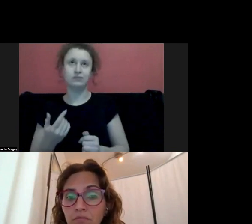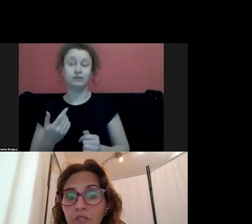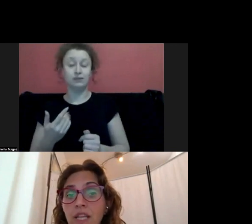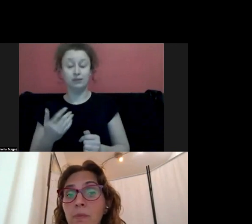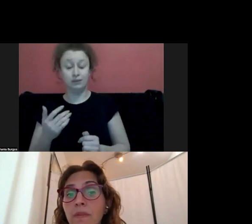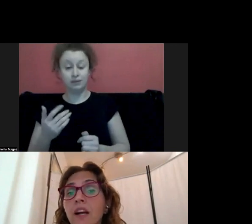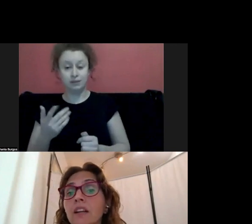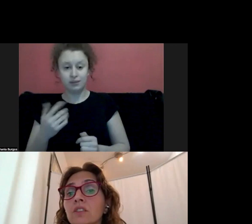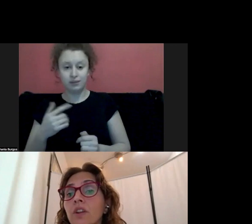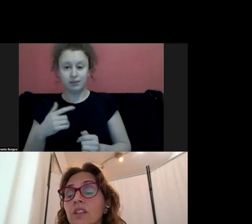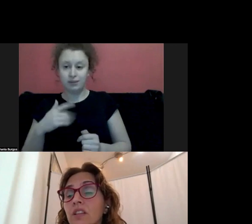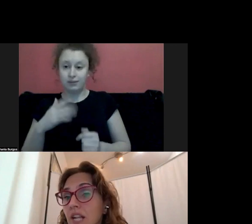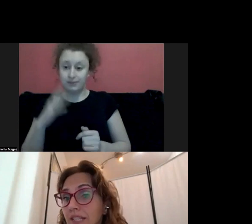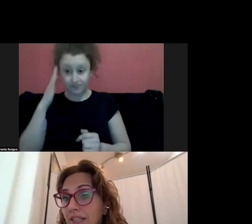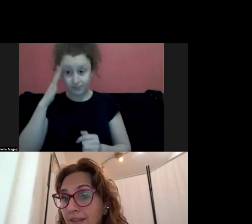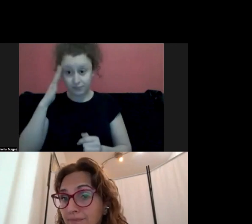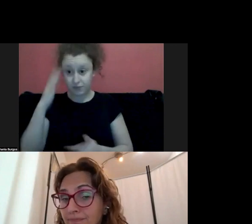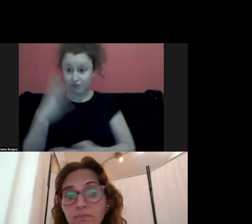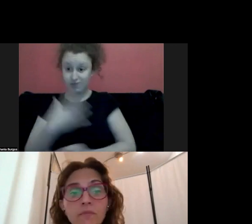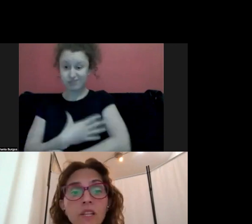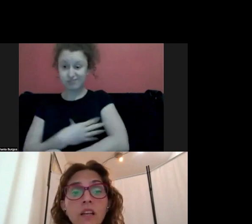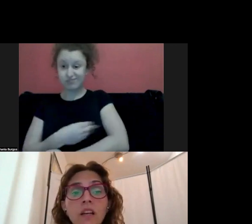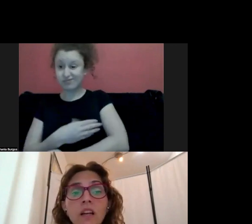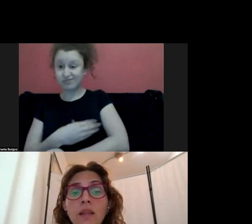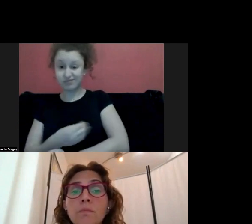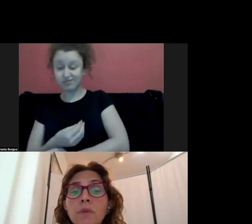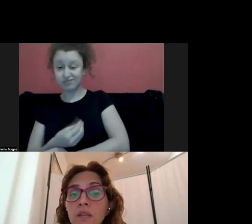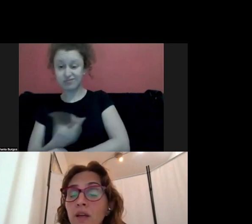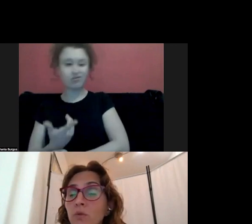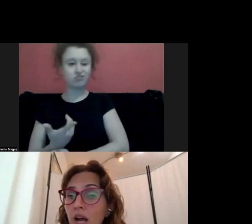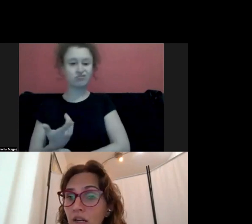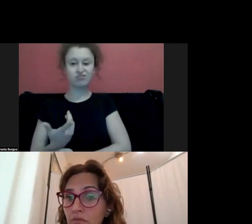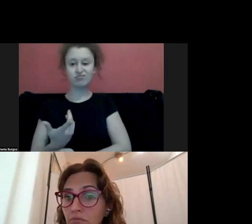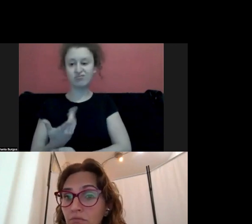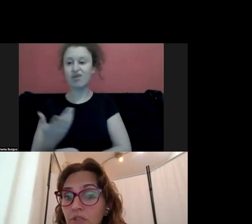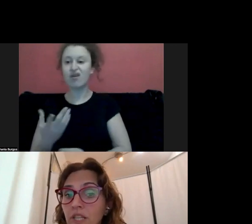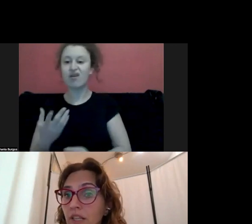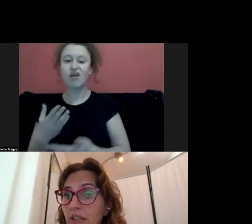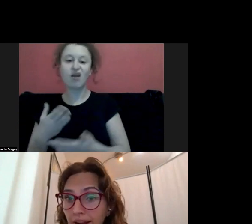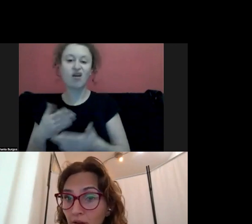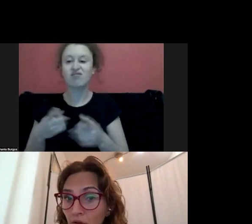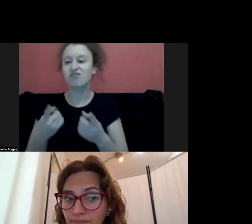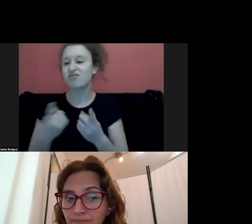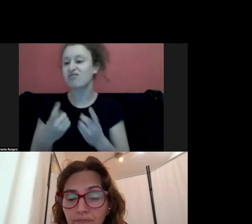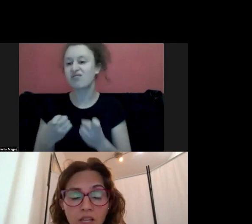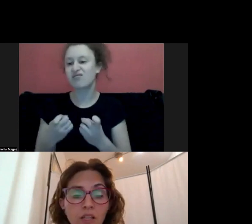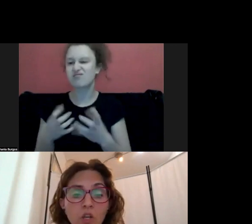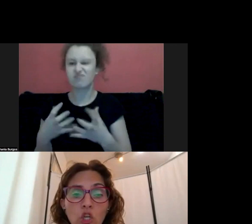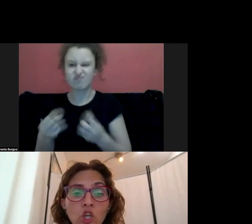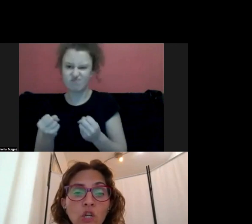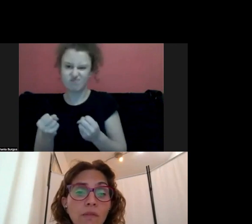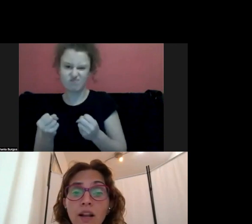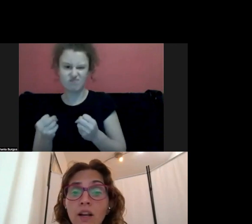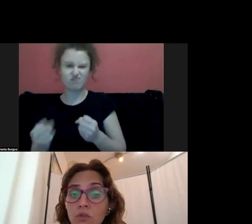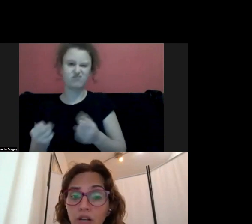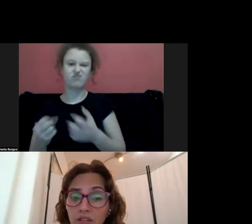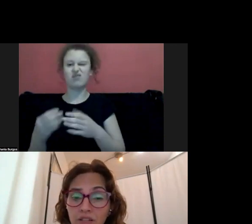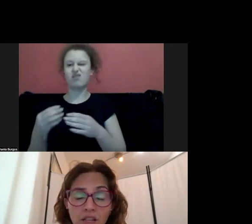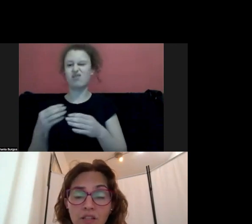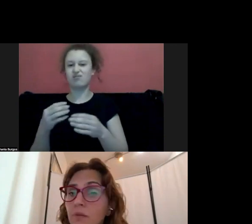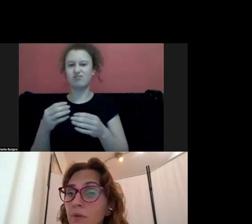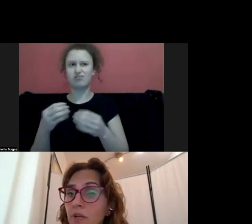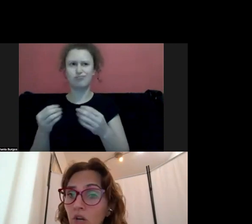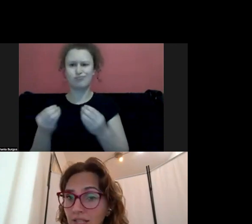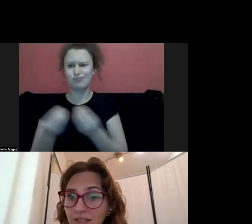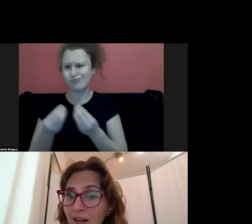dependiente, tiene que aprender a gestionarse sin la teta. Le impides madurar, tiene que dejarlo. No va a hablar nunca si